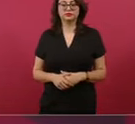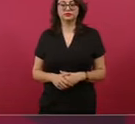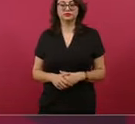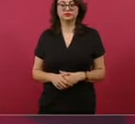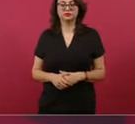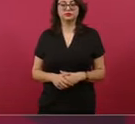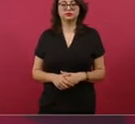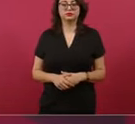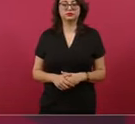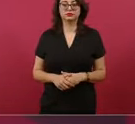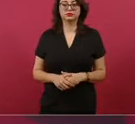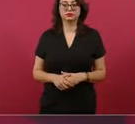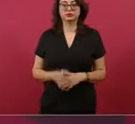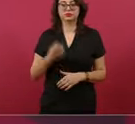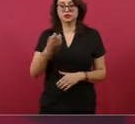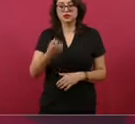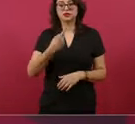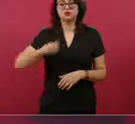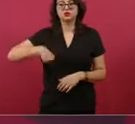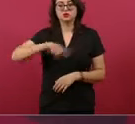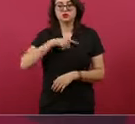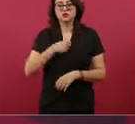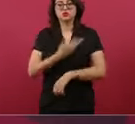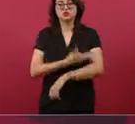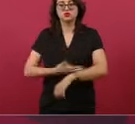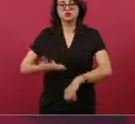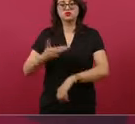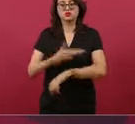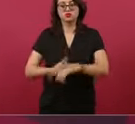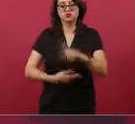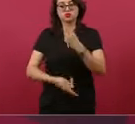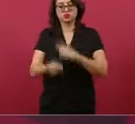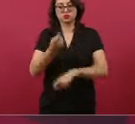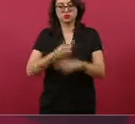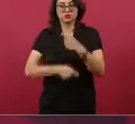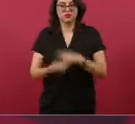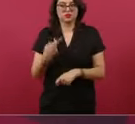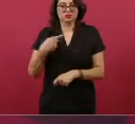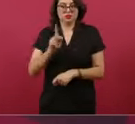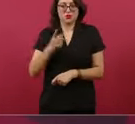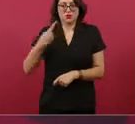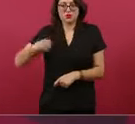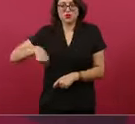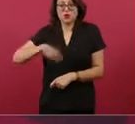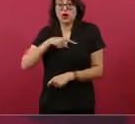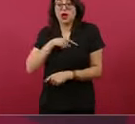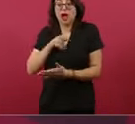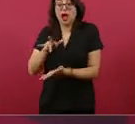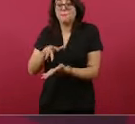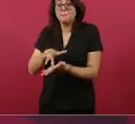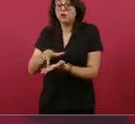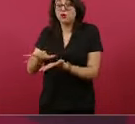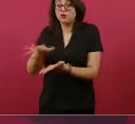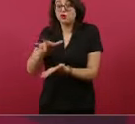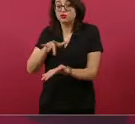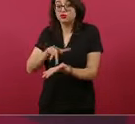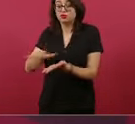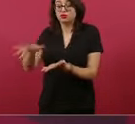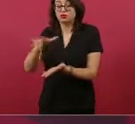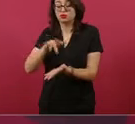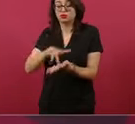estamos haciendo estos trámites, pero ya nosotros hemos apoyado